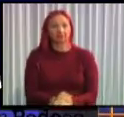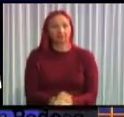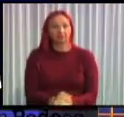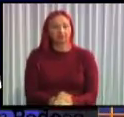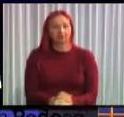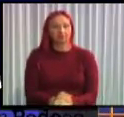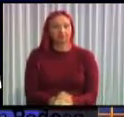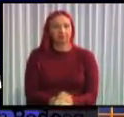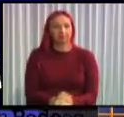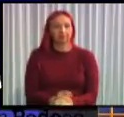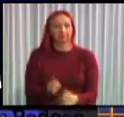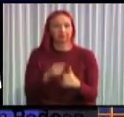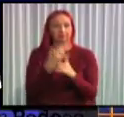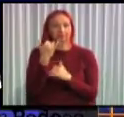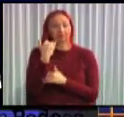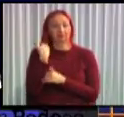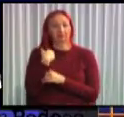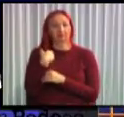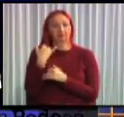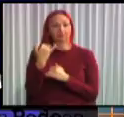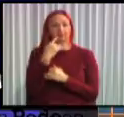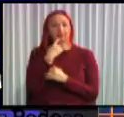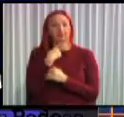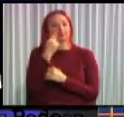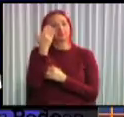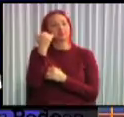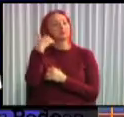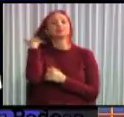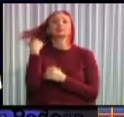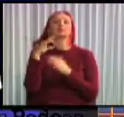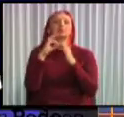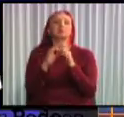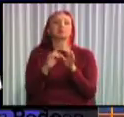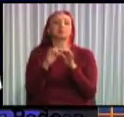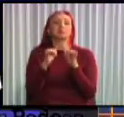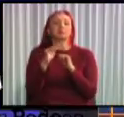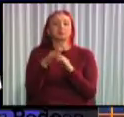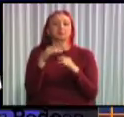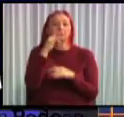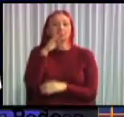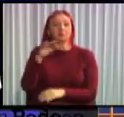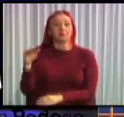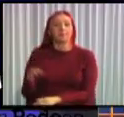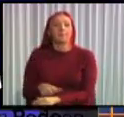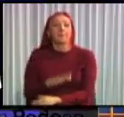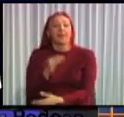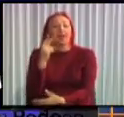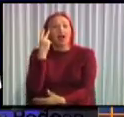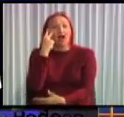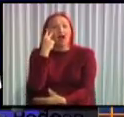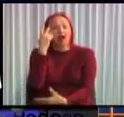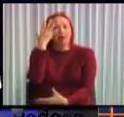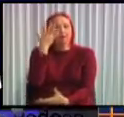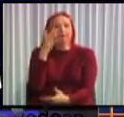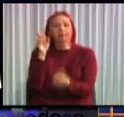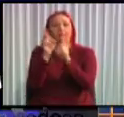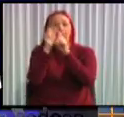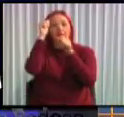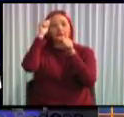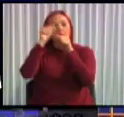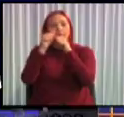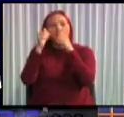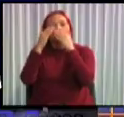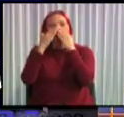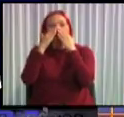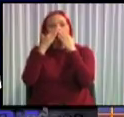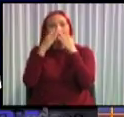ver, la primera llamada de un señor que nos llame y nos diga por qué anhelaba un carrito de esos en su infancia. Y vamos a ver, y yo quiero también recordarles a las